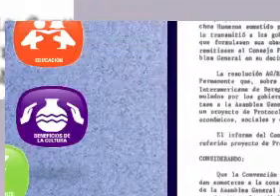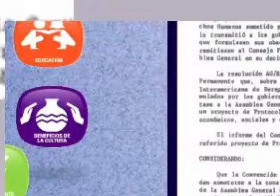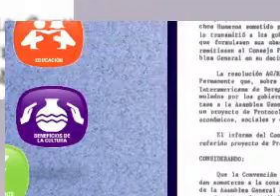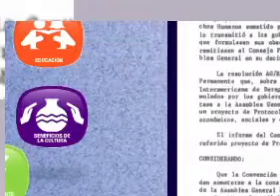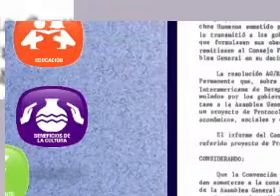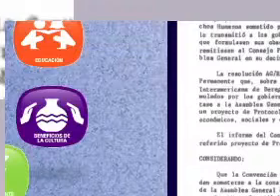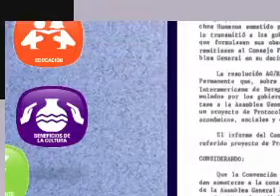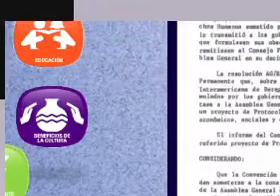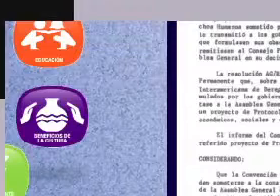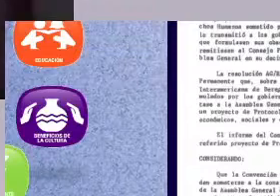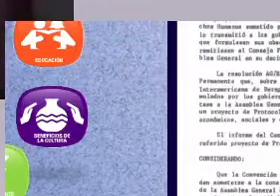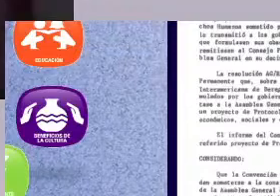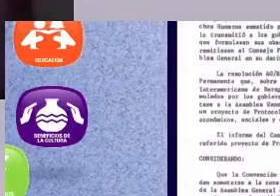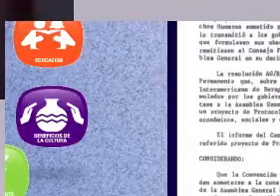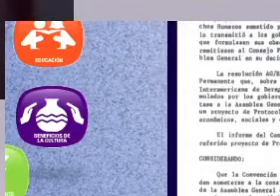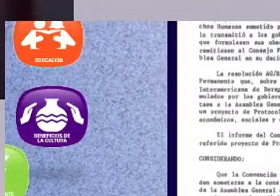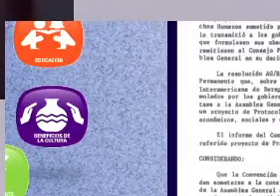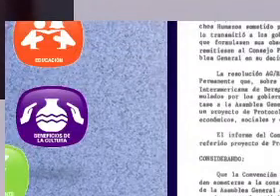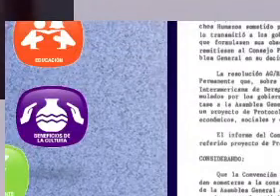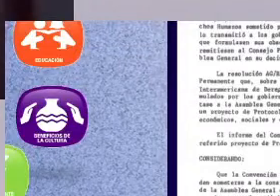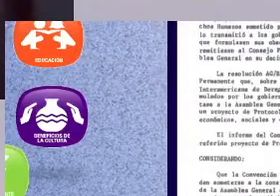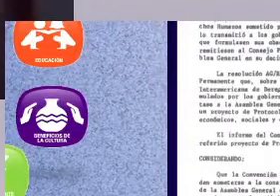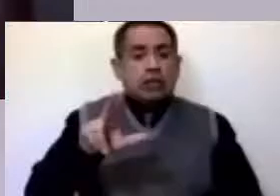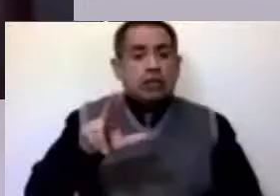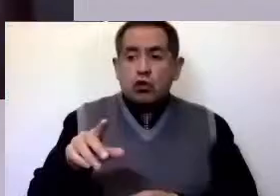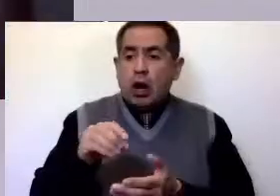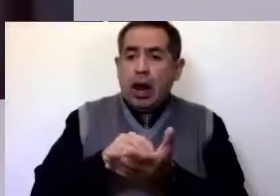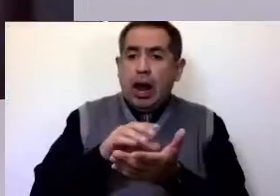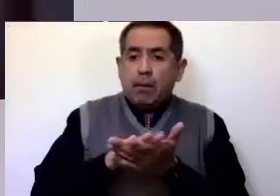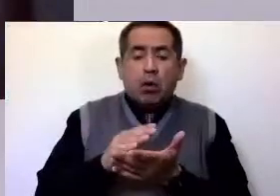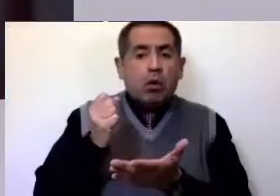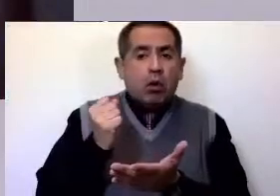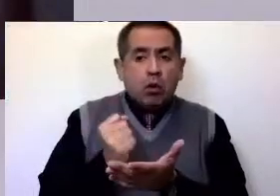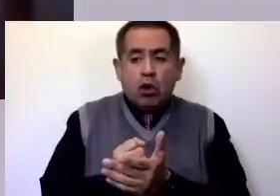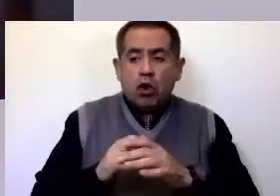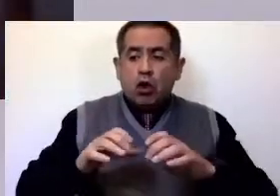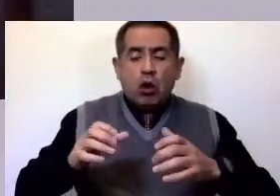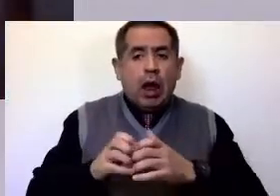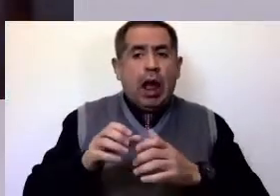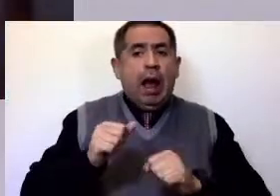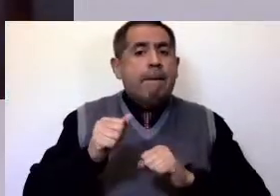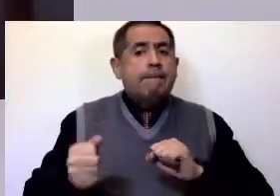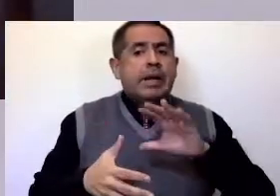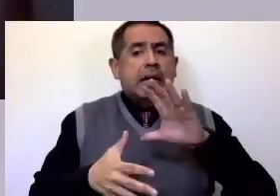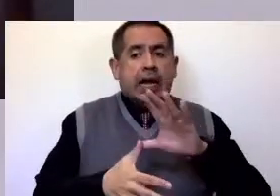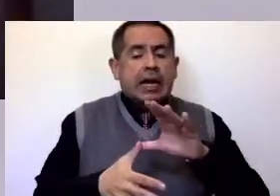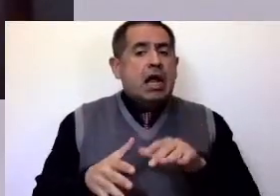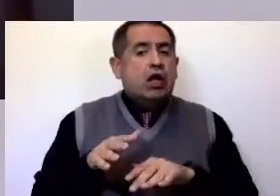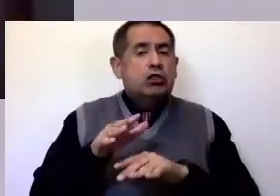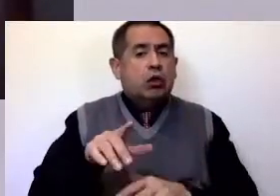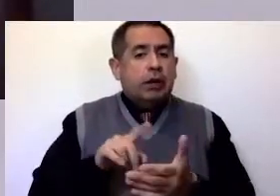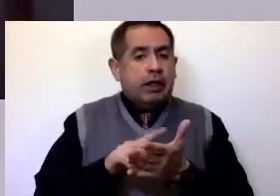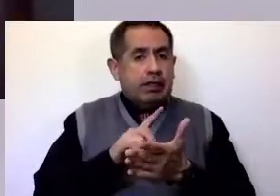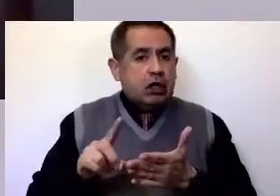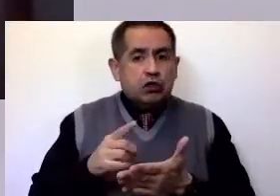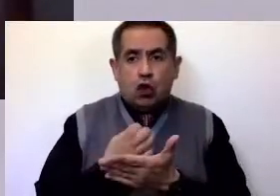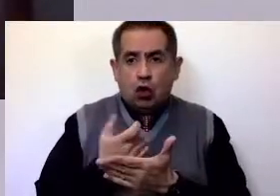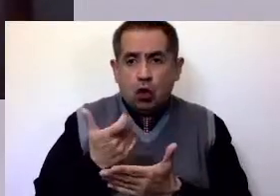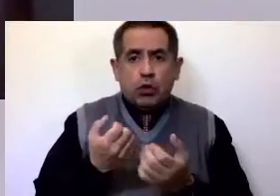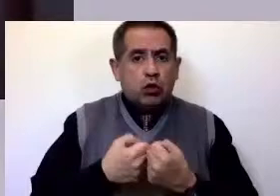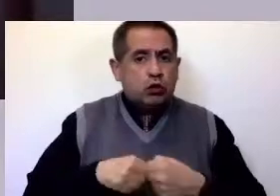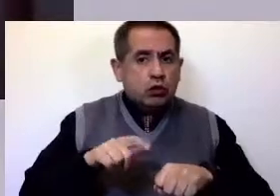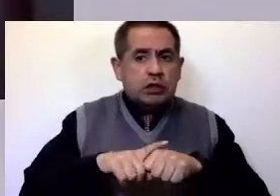en 1988 se aprobó el protocolo adicional de la convención americana en materia de derechos económicos sociales y